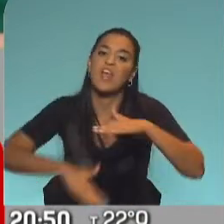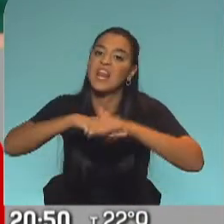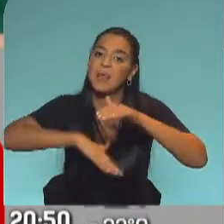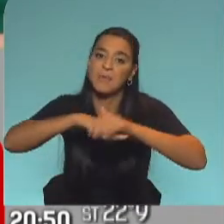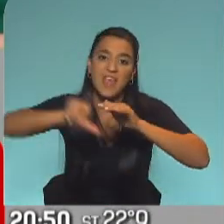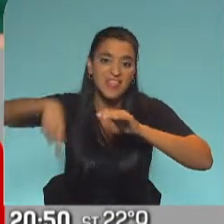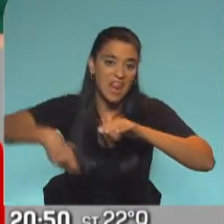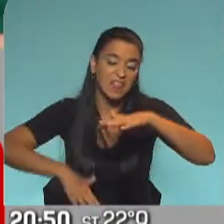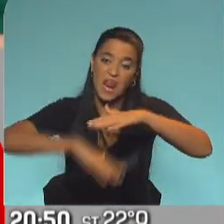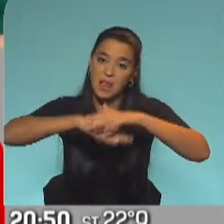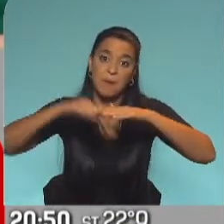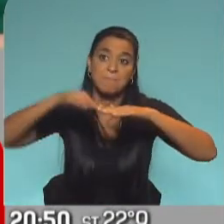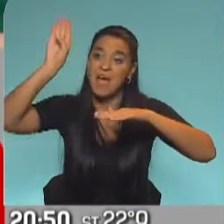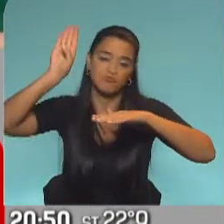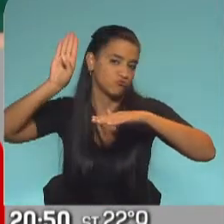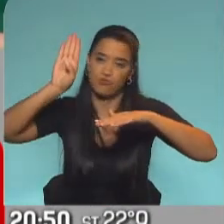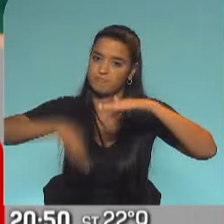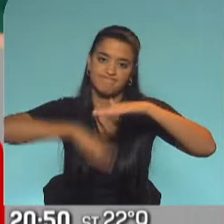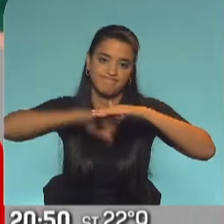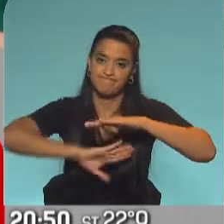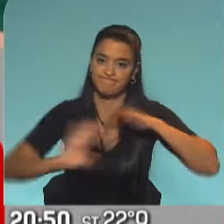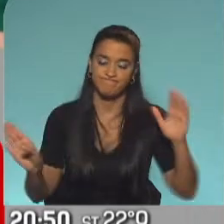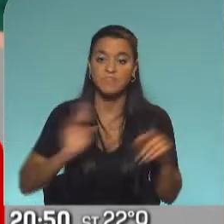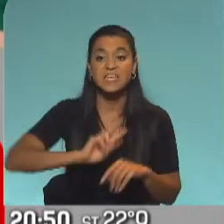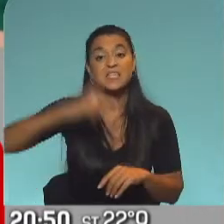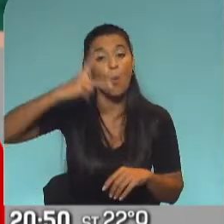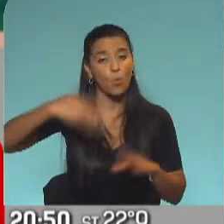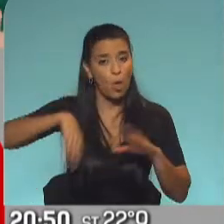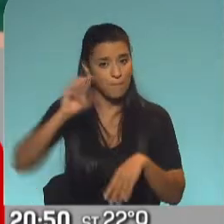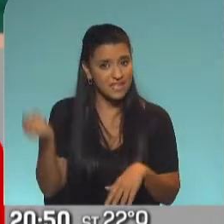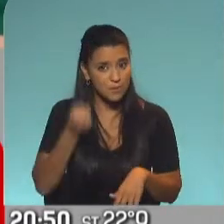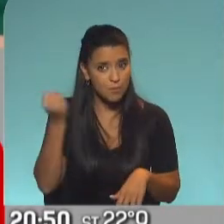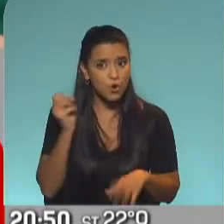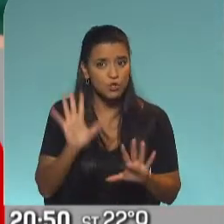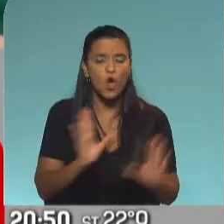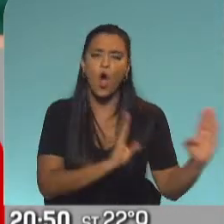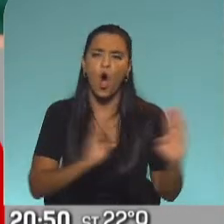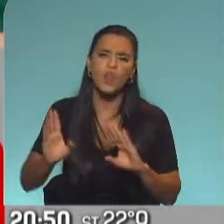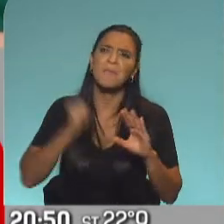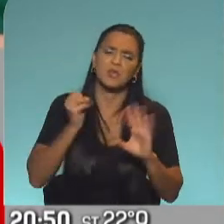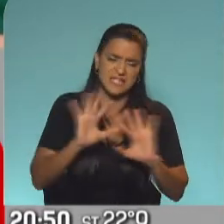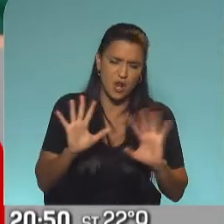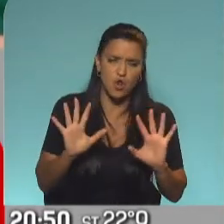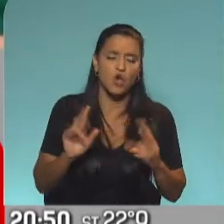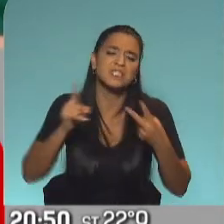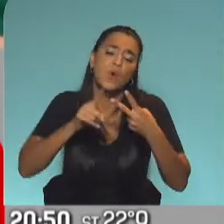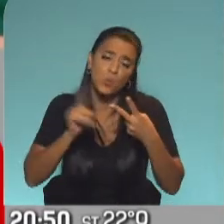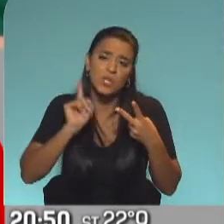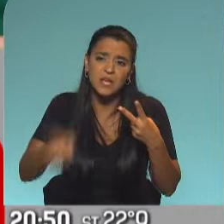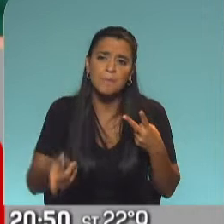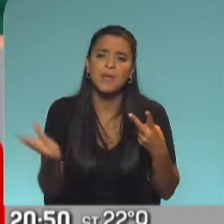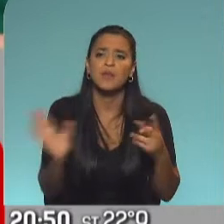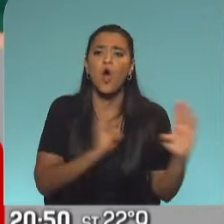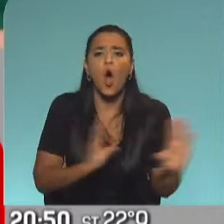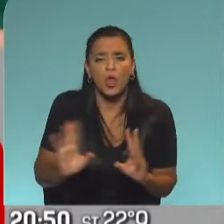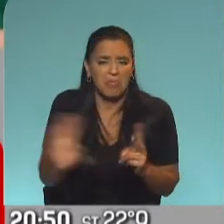tarjeta no se amplía demasiado. Y segundo, y te diría lo más importante, no lo estoy ordenando a nivel de importancia, sino para ponerlo en orden